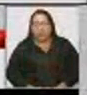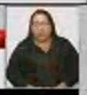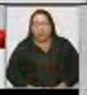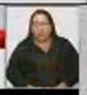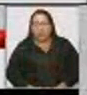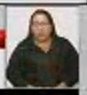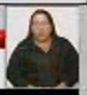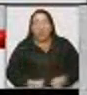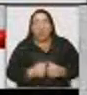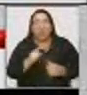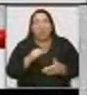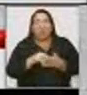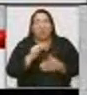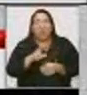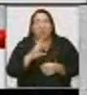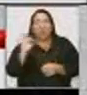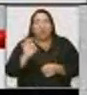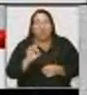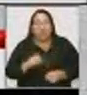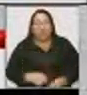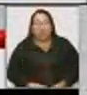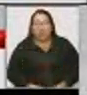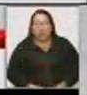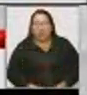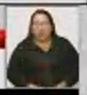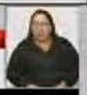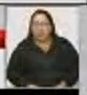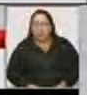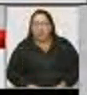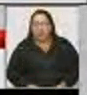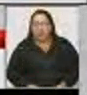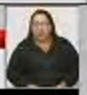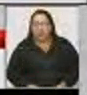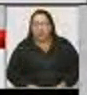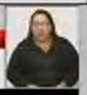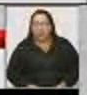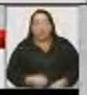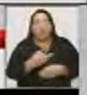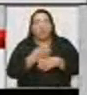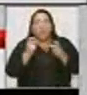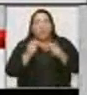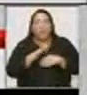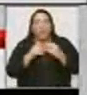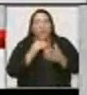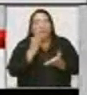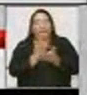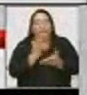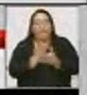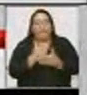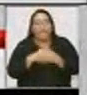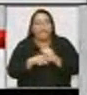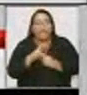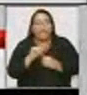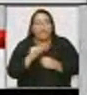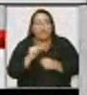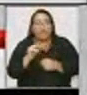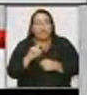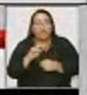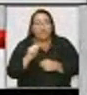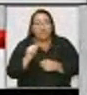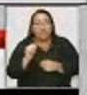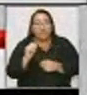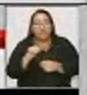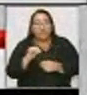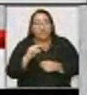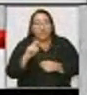1.3 puntos porcentuales. Asimismo, como estrategia para controlar la deserción escolar en los ámbitos rural y urbano,